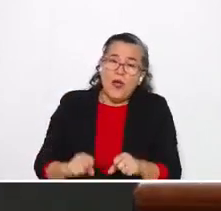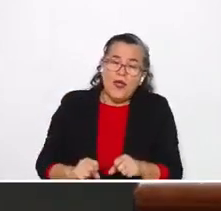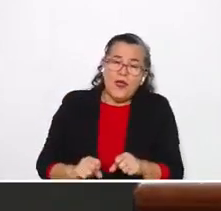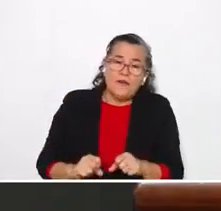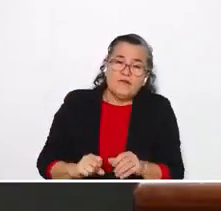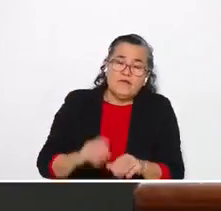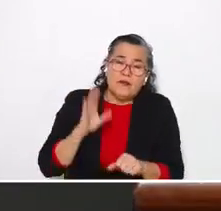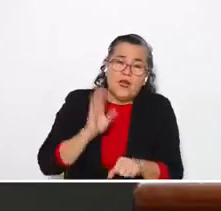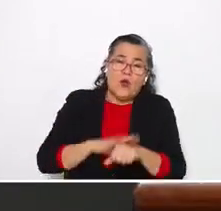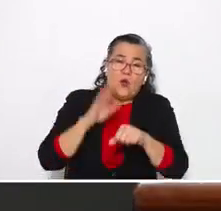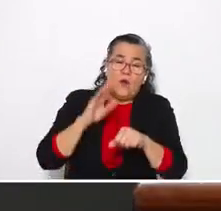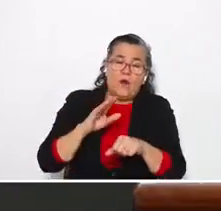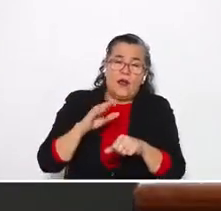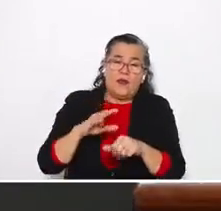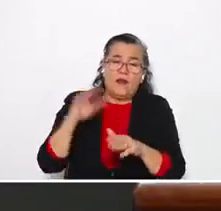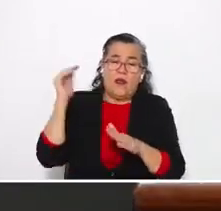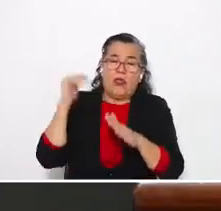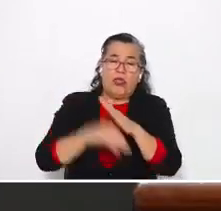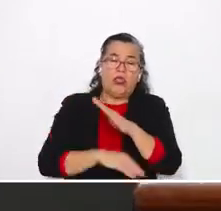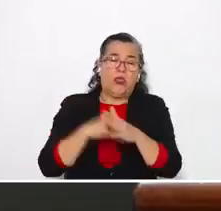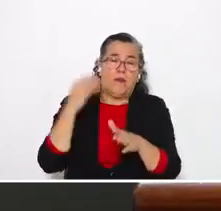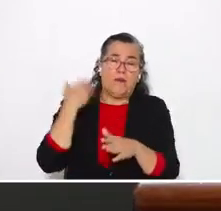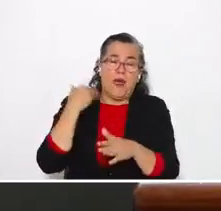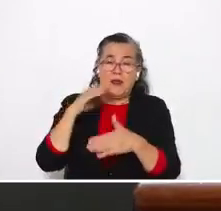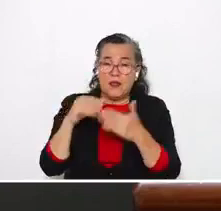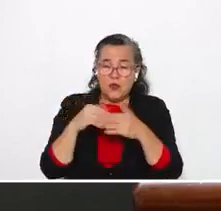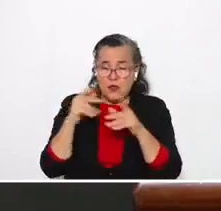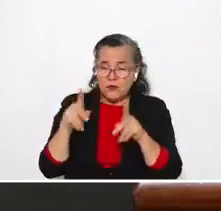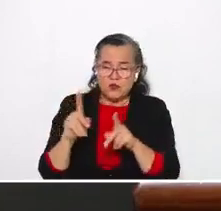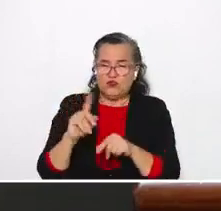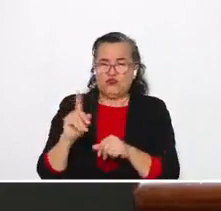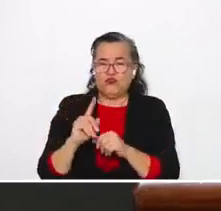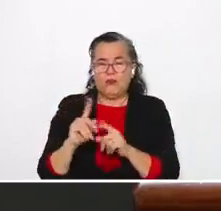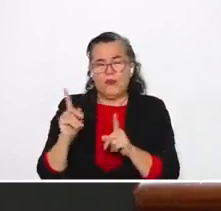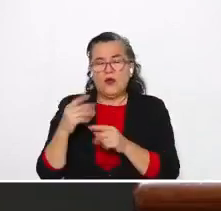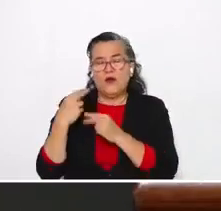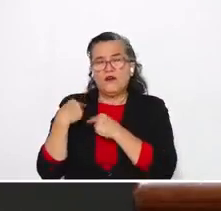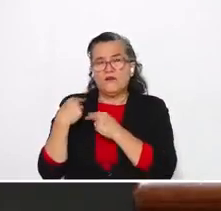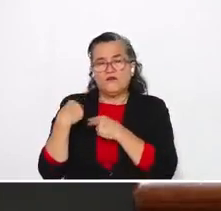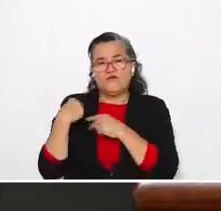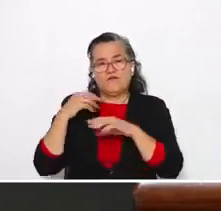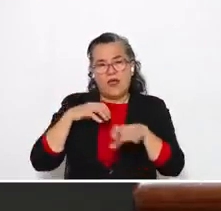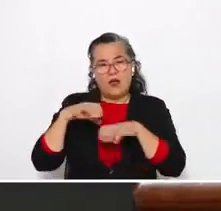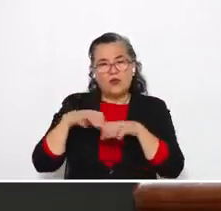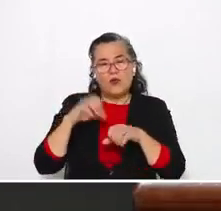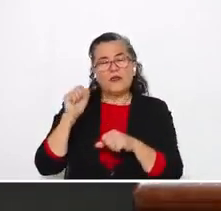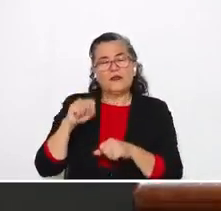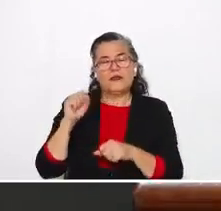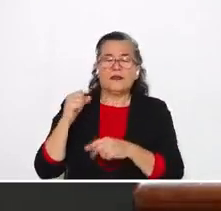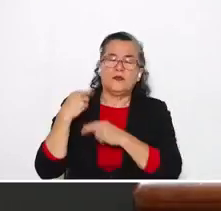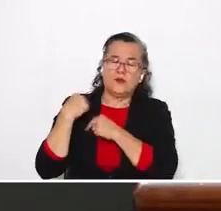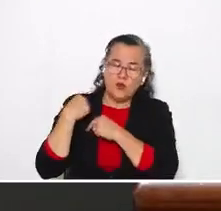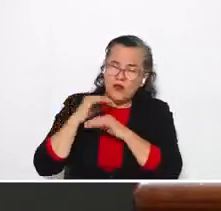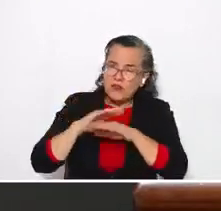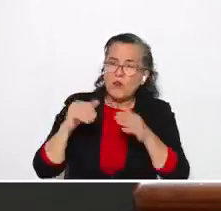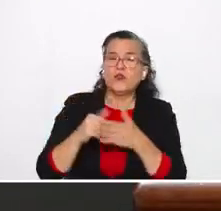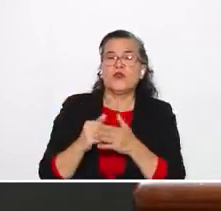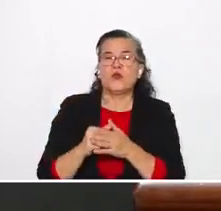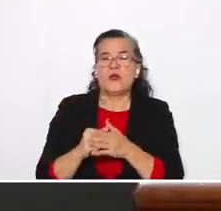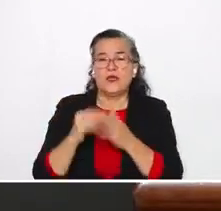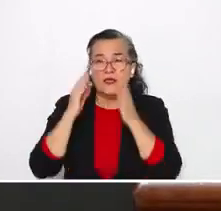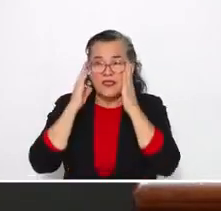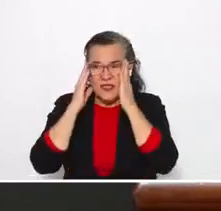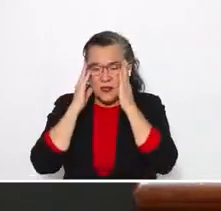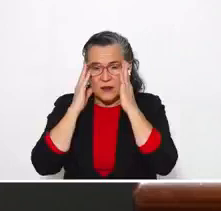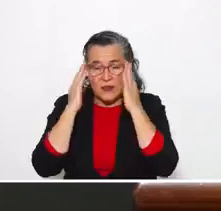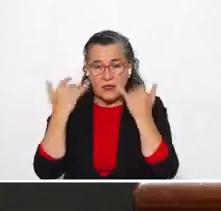culpa de la debacle no sea de todas las personas, pero la responsabilidad de actuar sí que nos corresponde a todas. Y ya